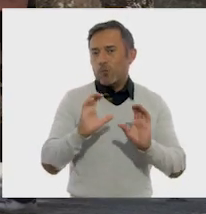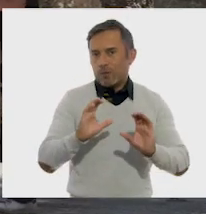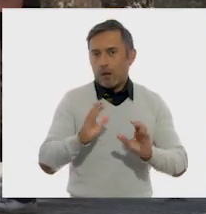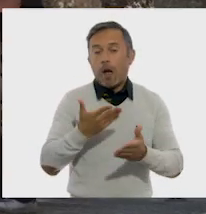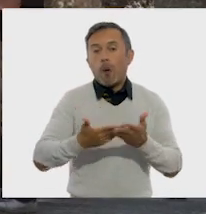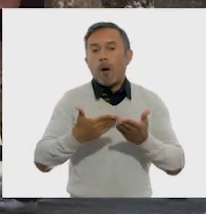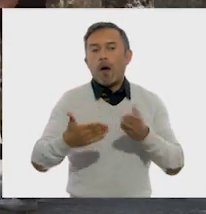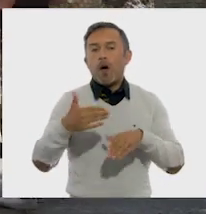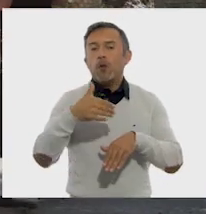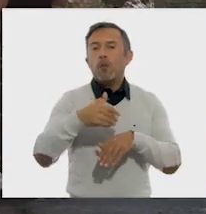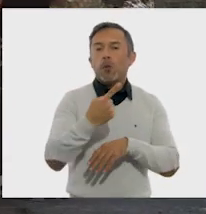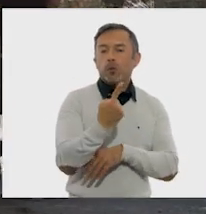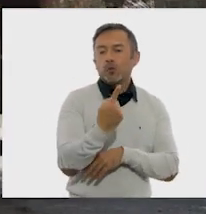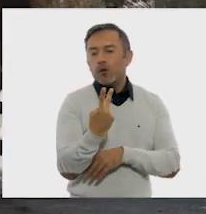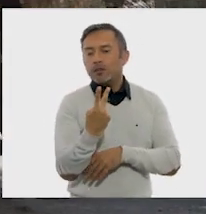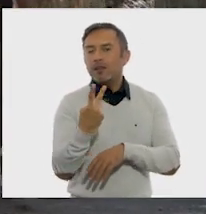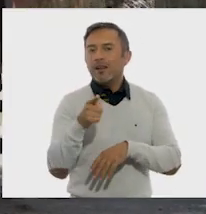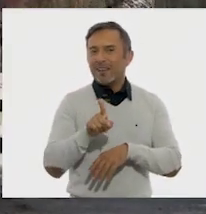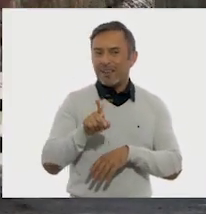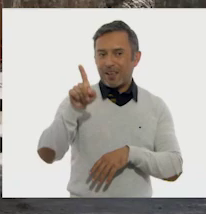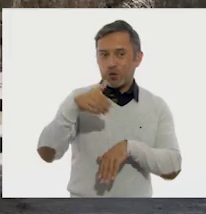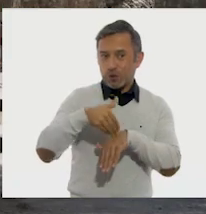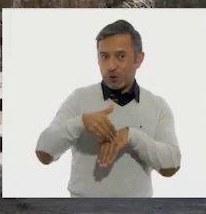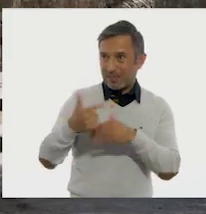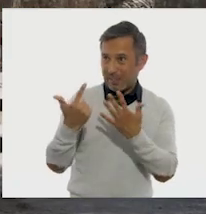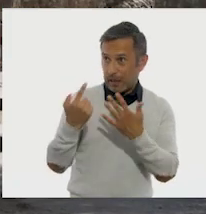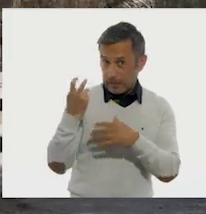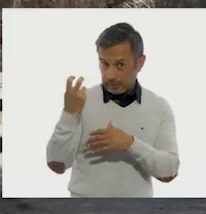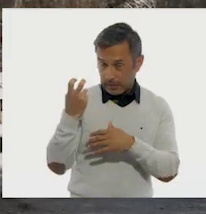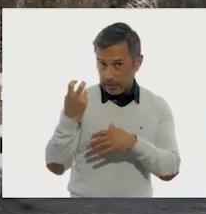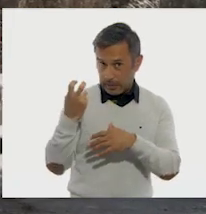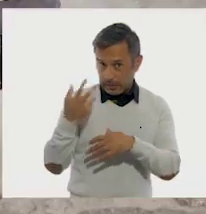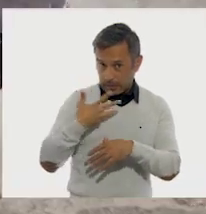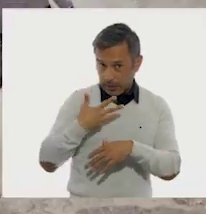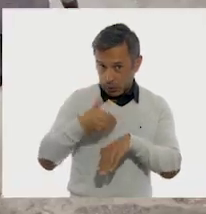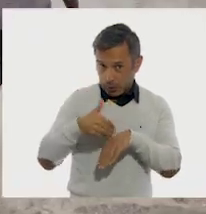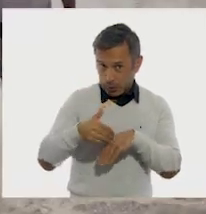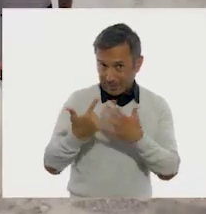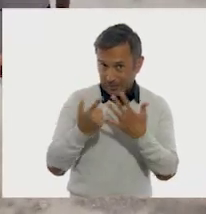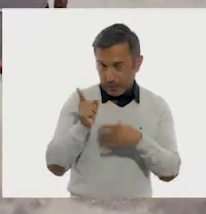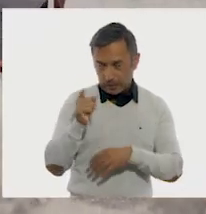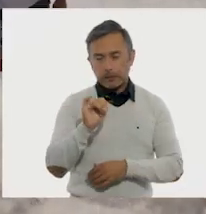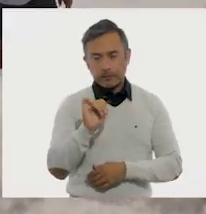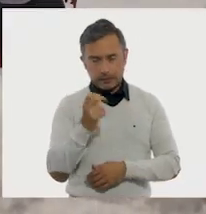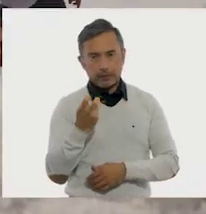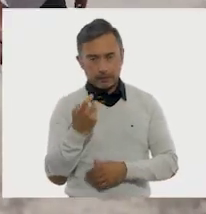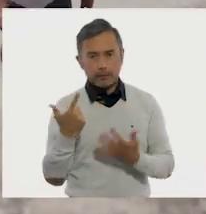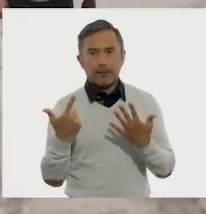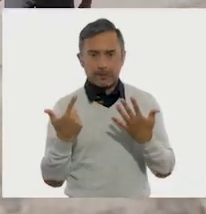2 desde la 7? Pues empecemos desde... Vamos por aquí. ¿Esta es la 7? Así es, la estructura 7.